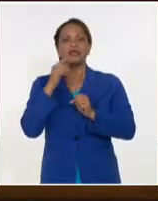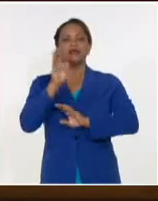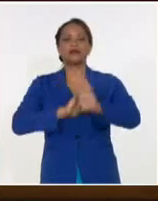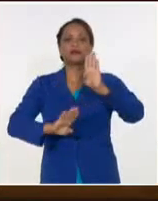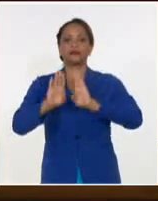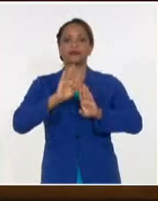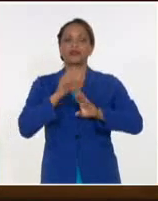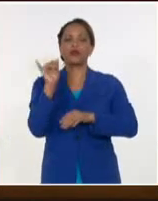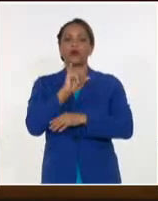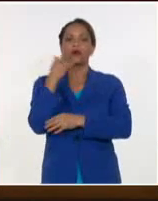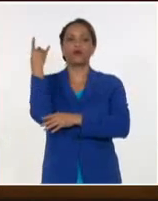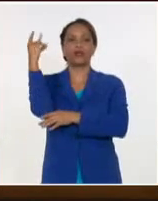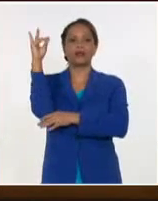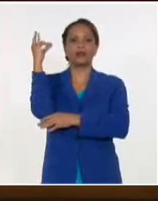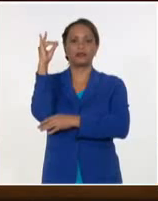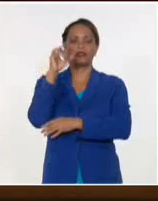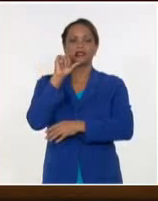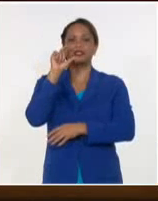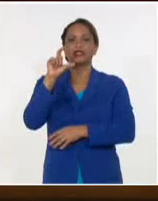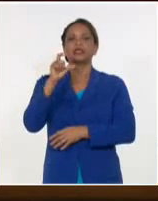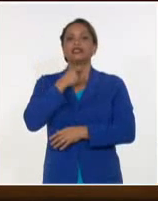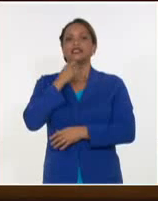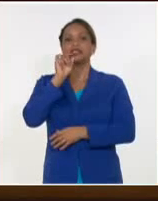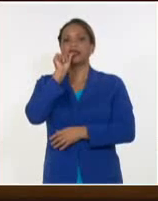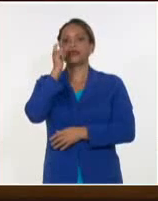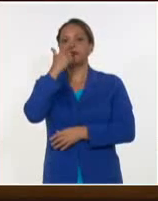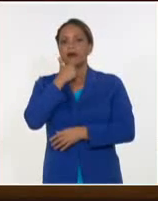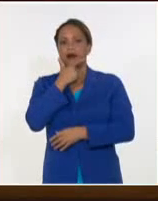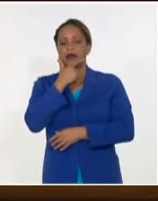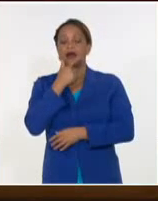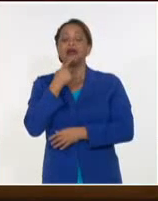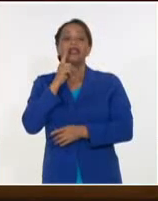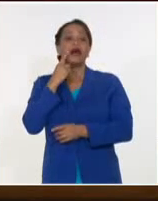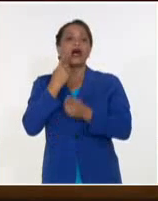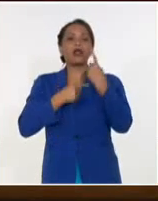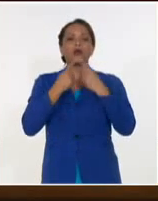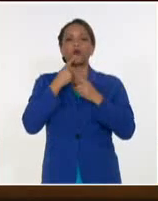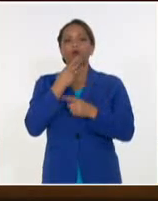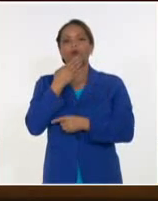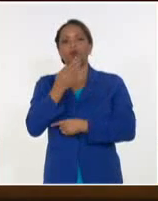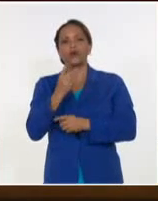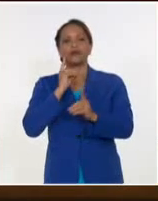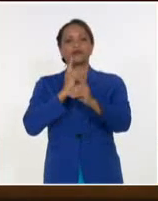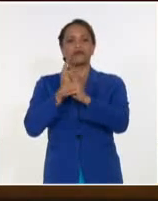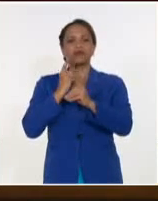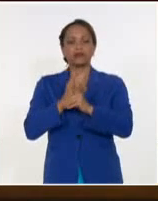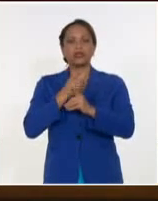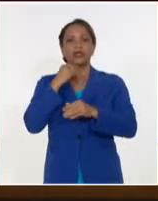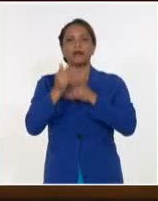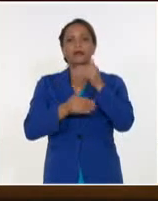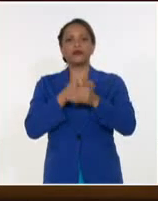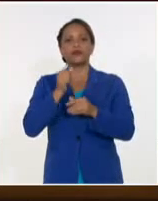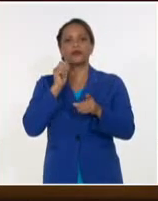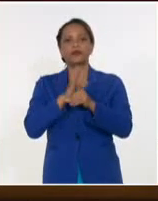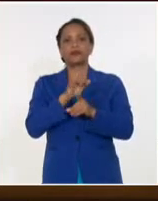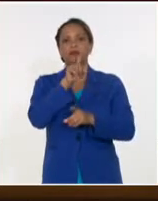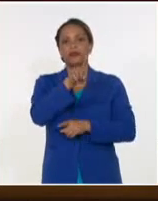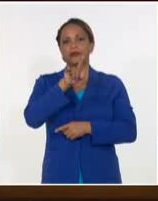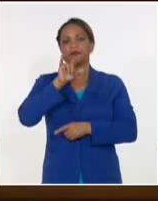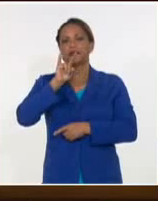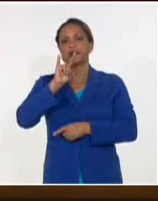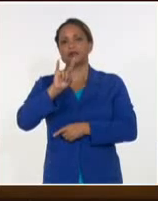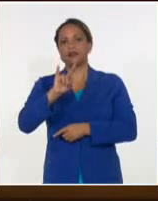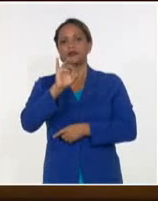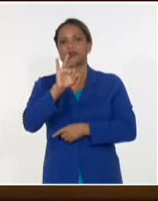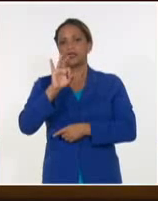una ceiba. Una de las virtudes de estos encuentros y del largo proceso iniciado en 1978